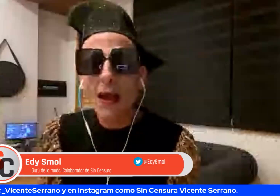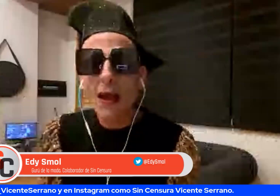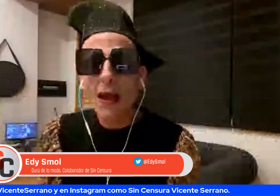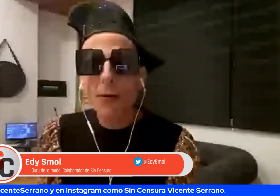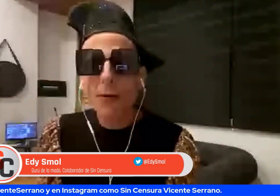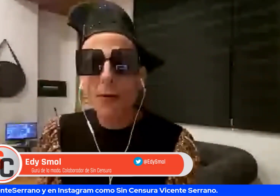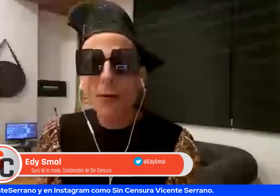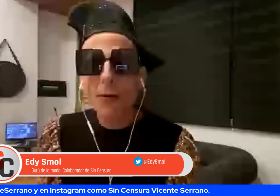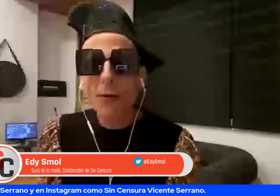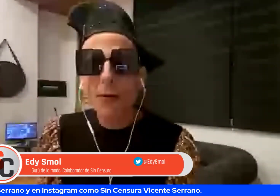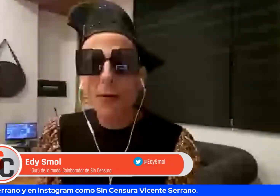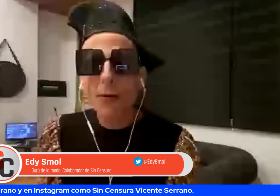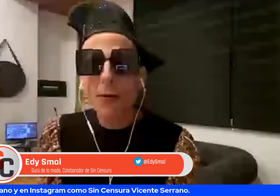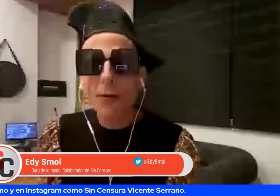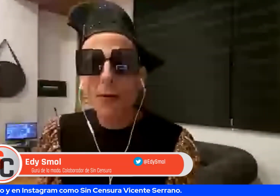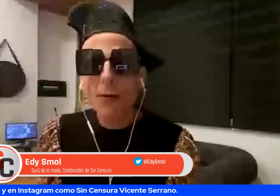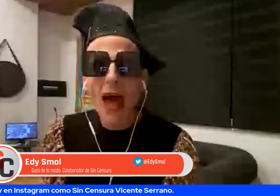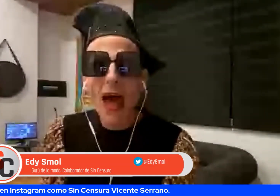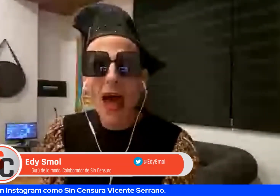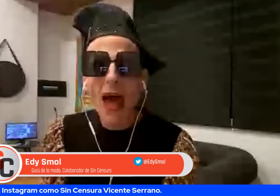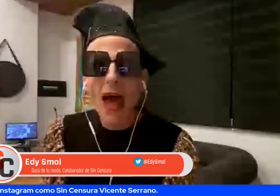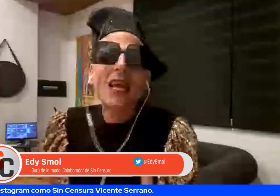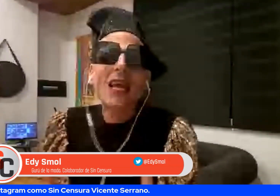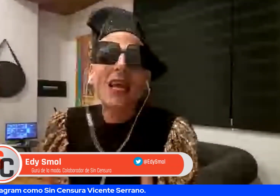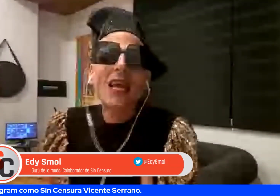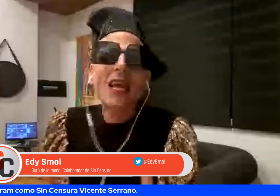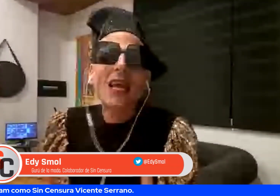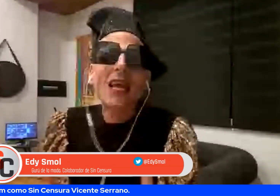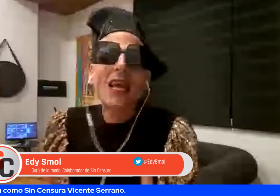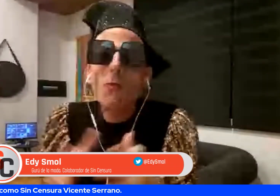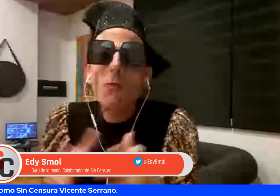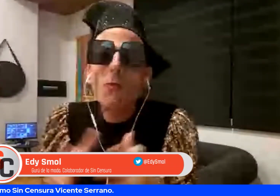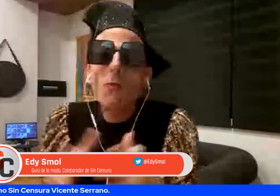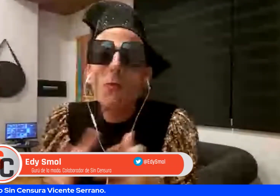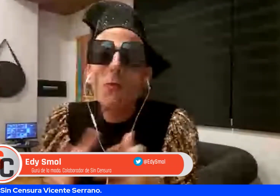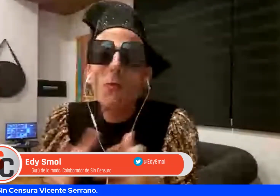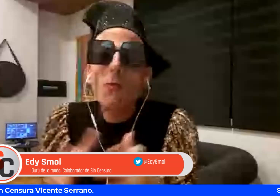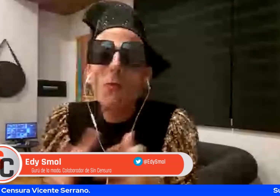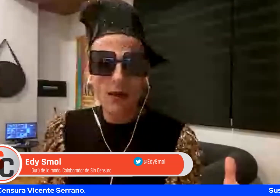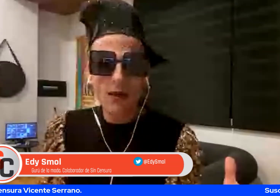había cadena productiva por estar rota y cadena logística, pues generaron un